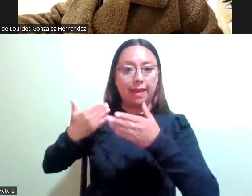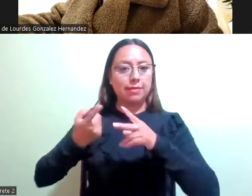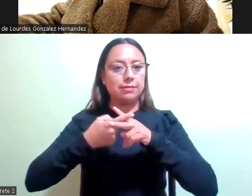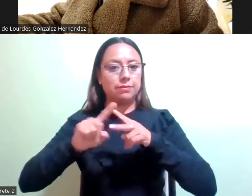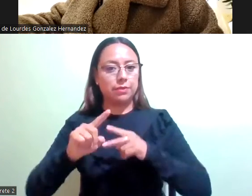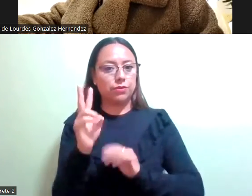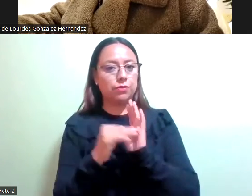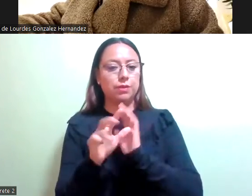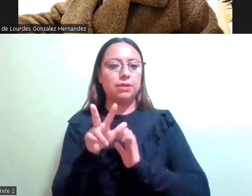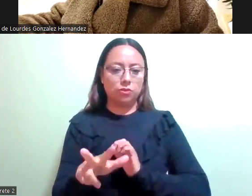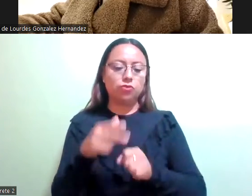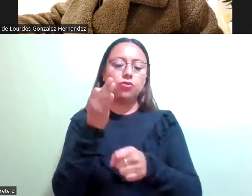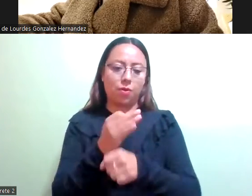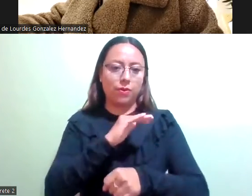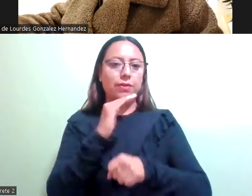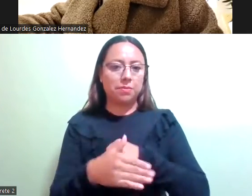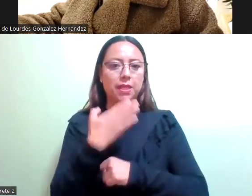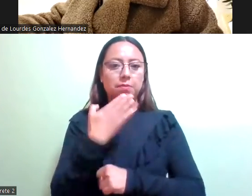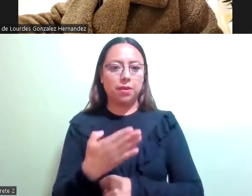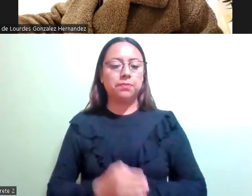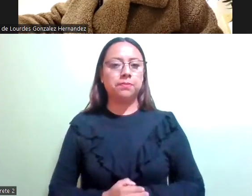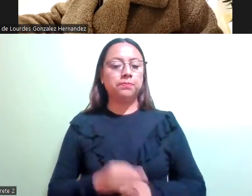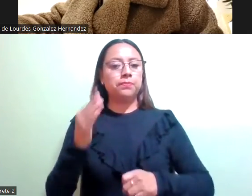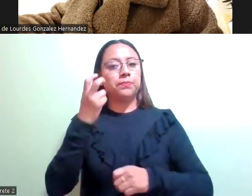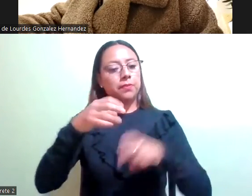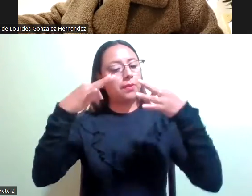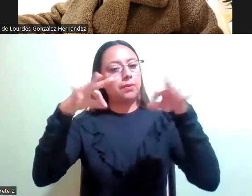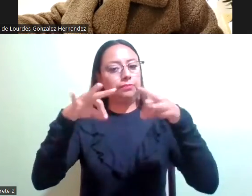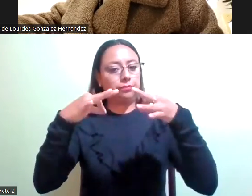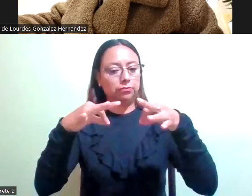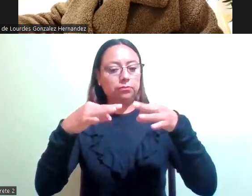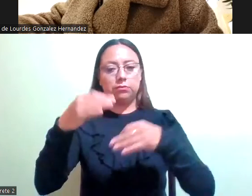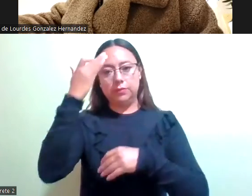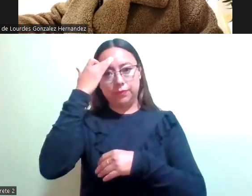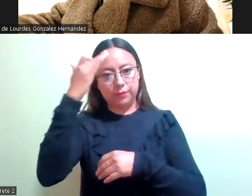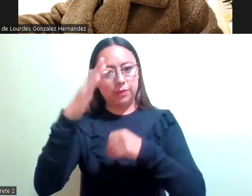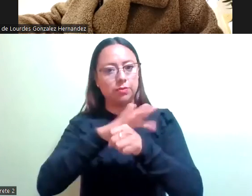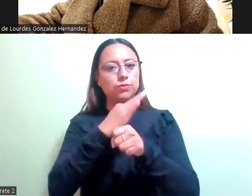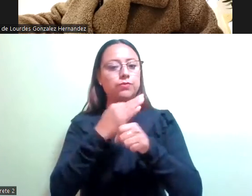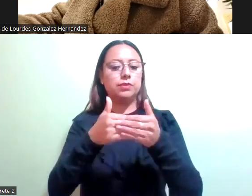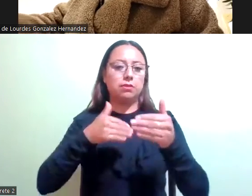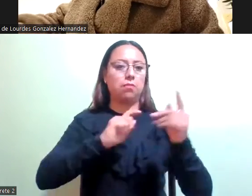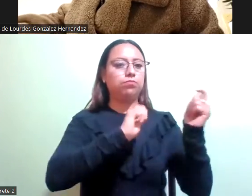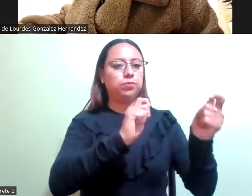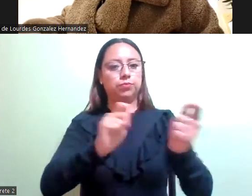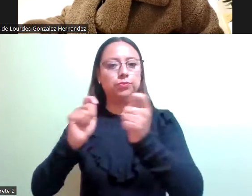satisfactoriamente. Toda vez que el documento de referencia ha sido distribuido con